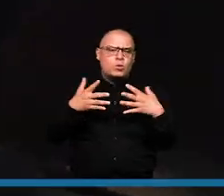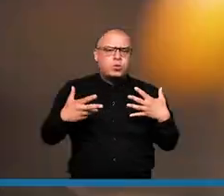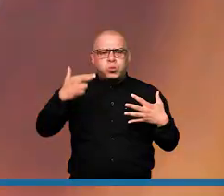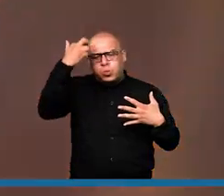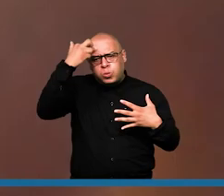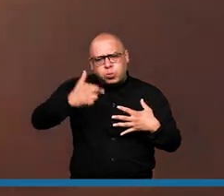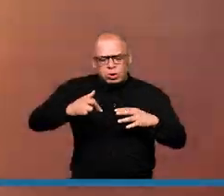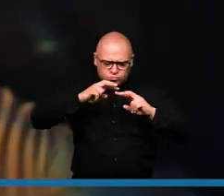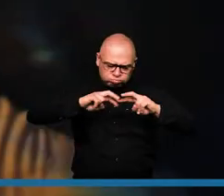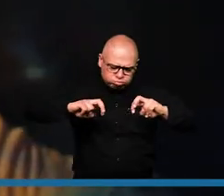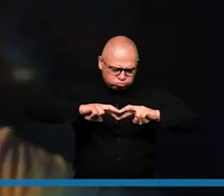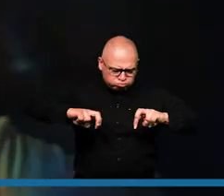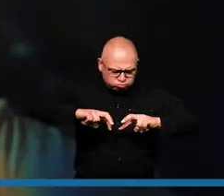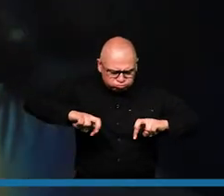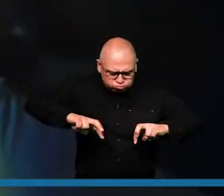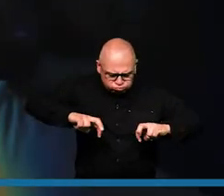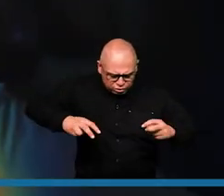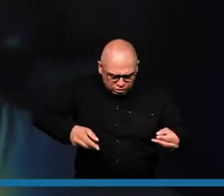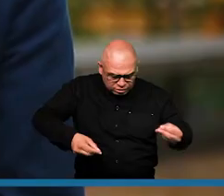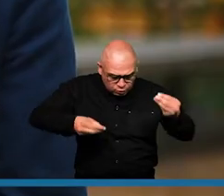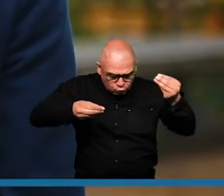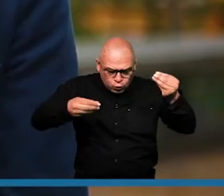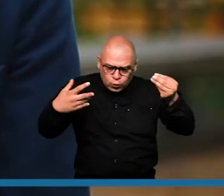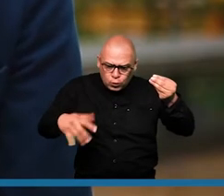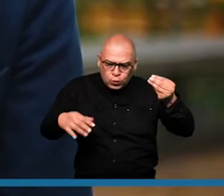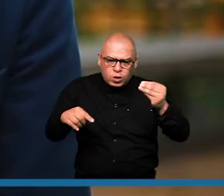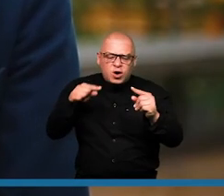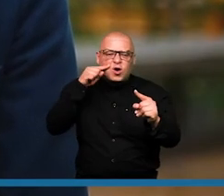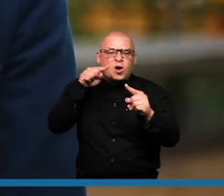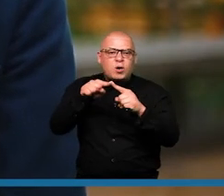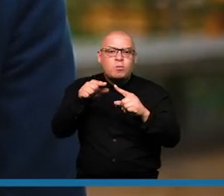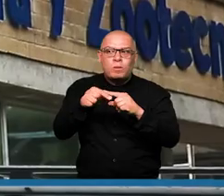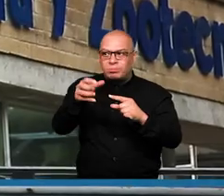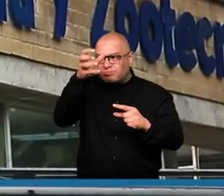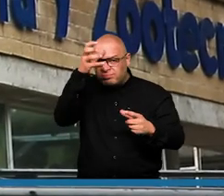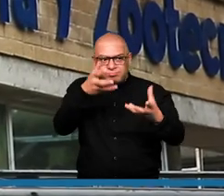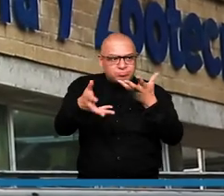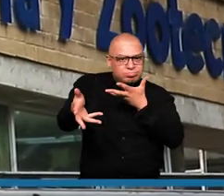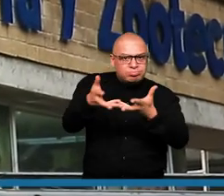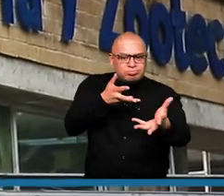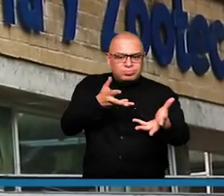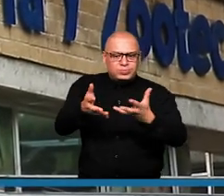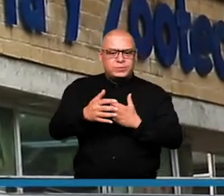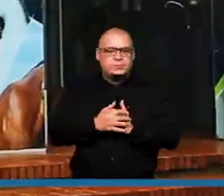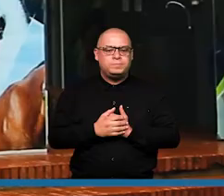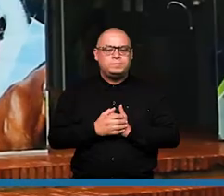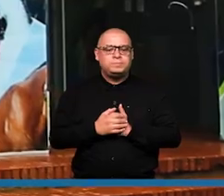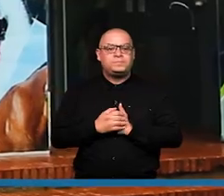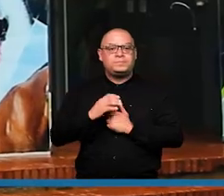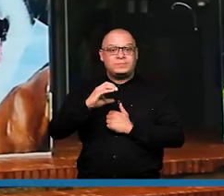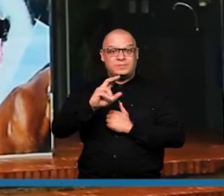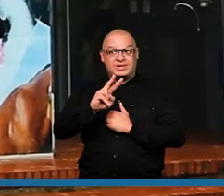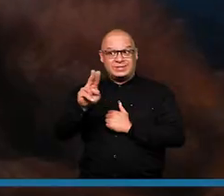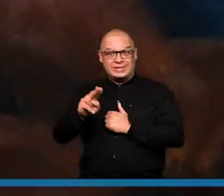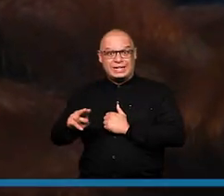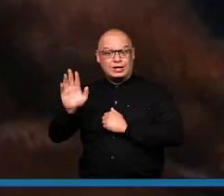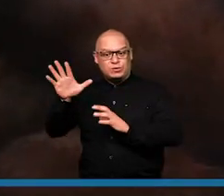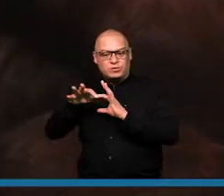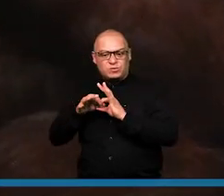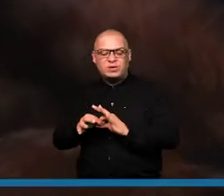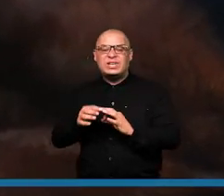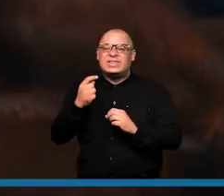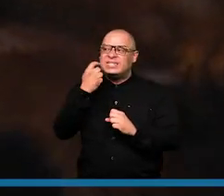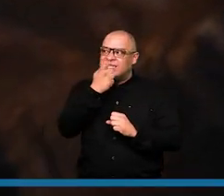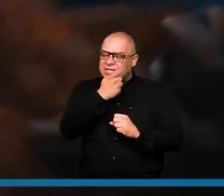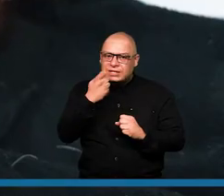trabajos de investigación en función de establecer conocimiento. Especializados en ortopedia, en oftalmología,